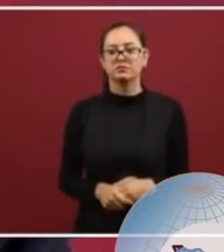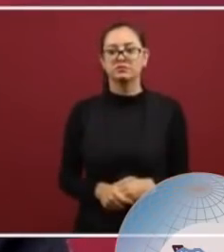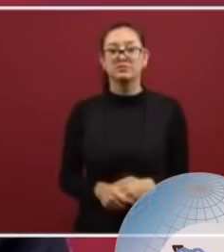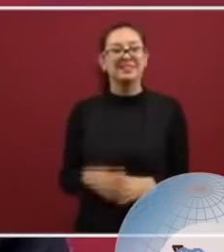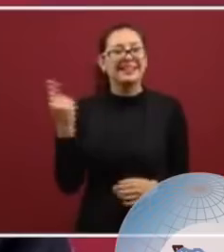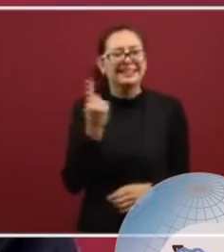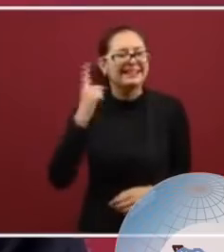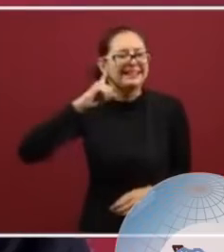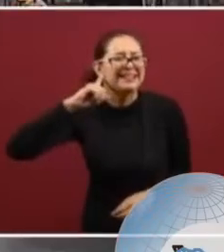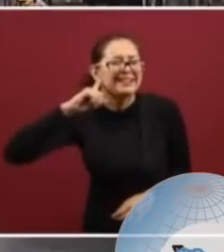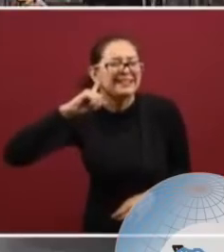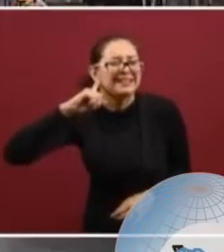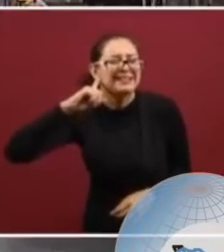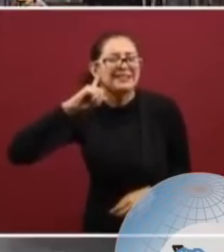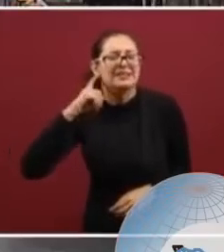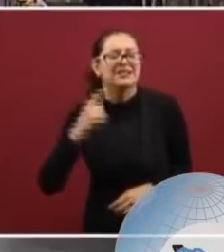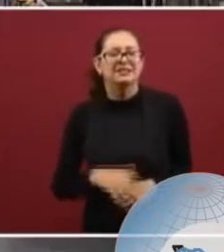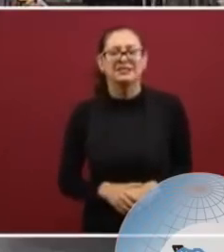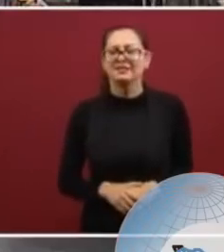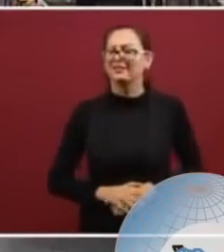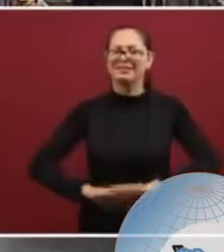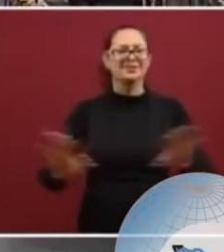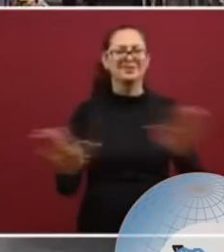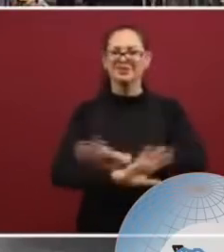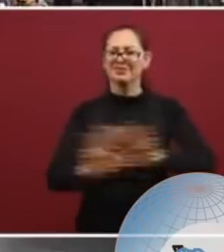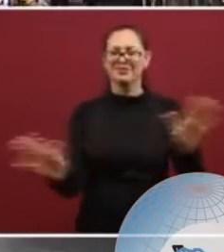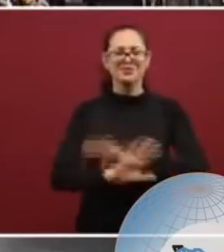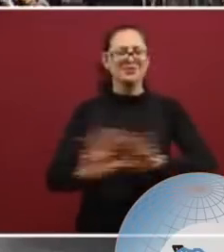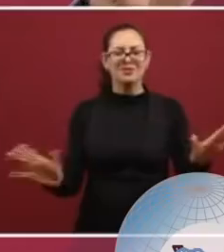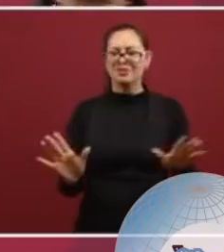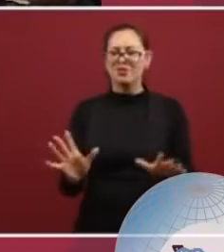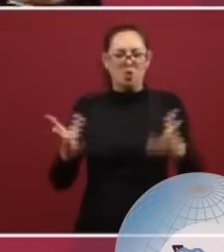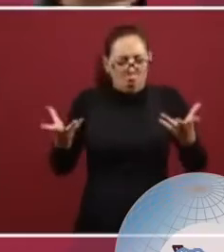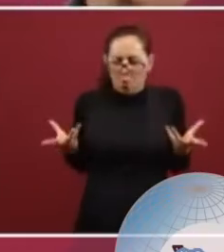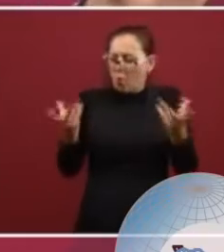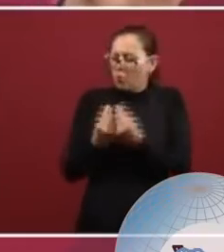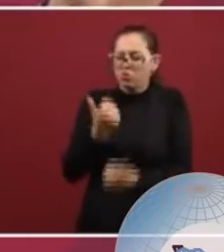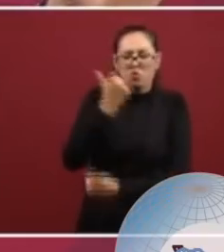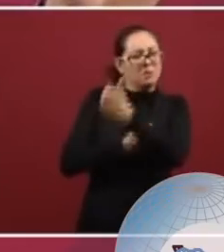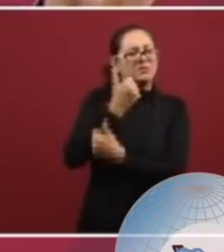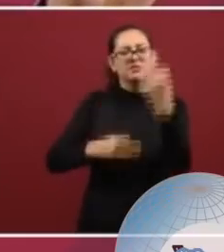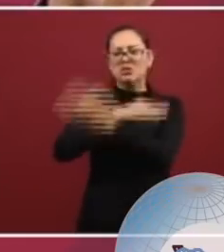¿mande? No, no queda fuera nadie. Vamos a competir.